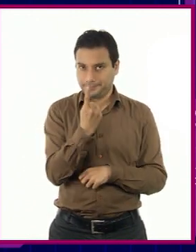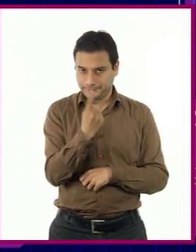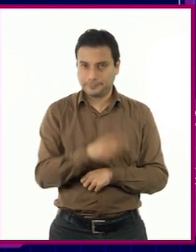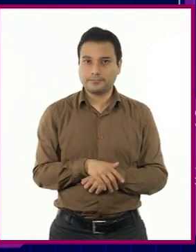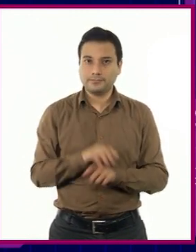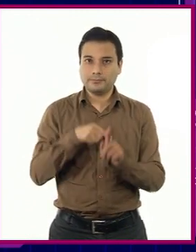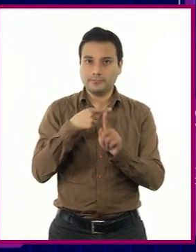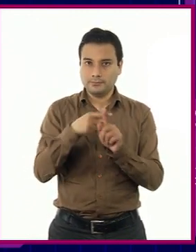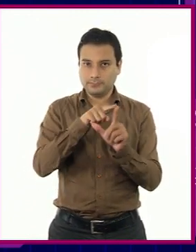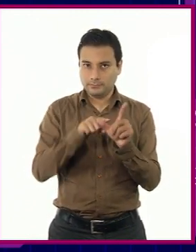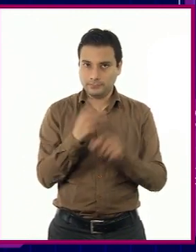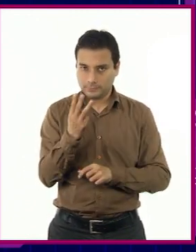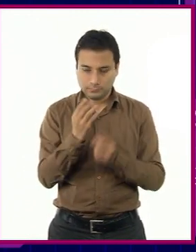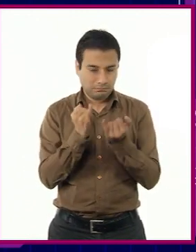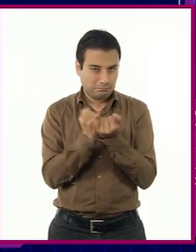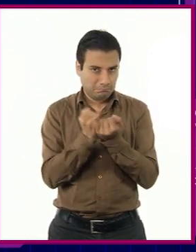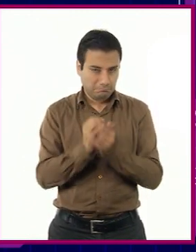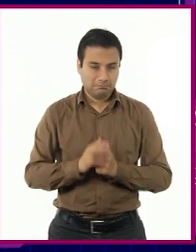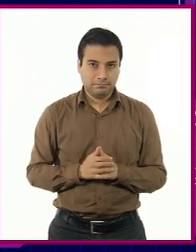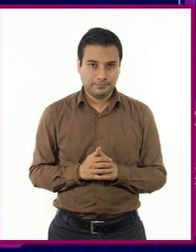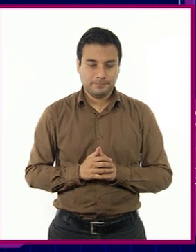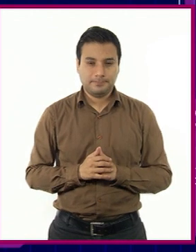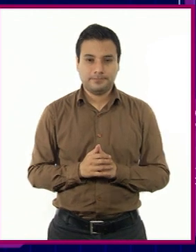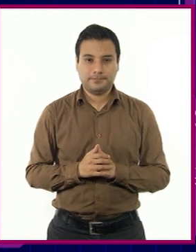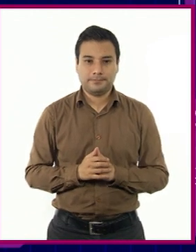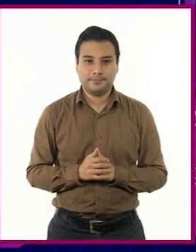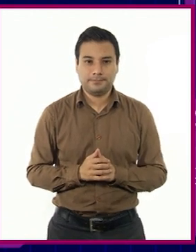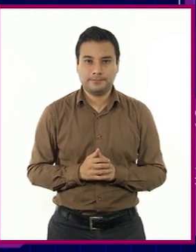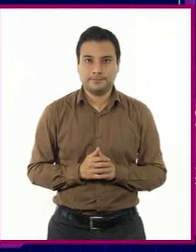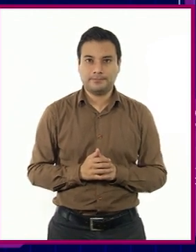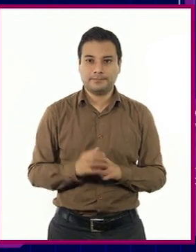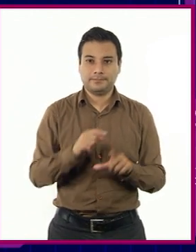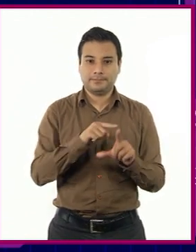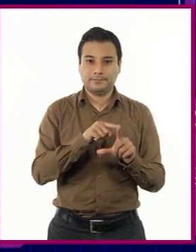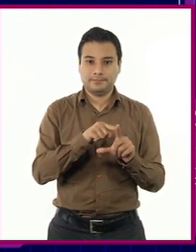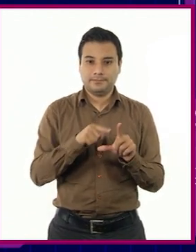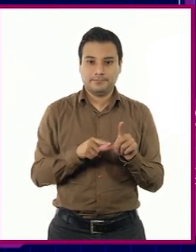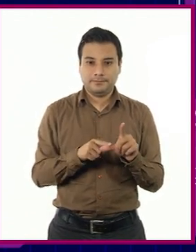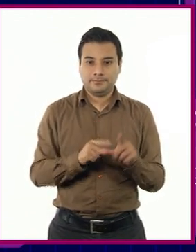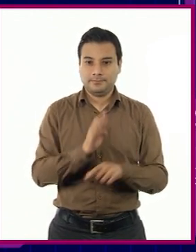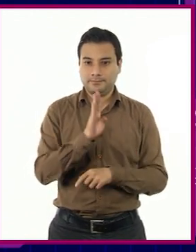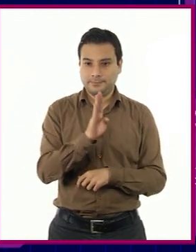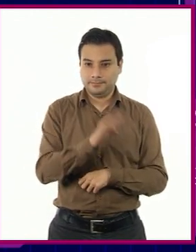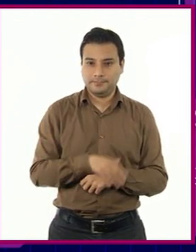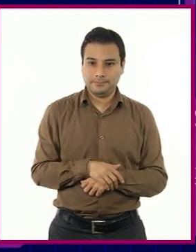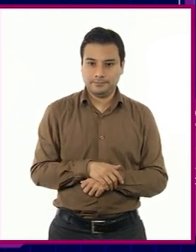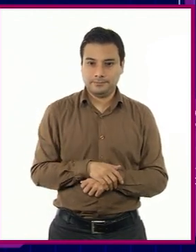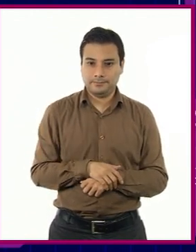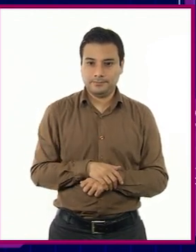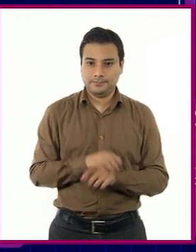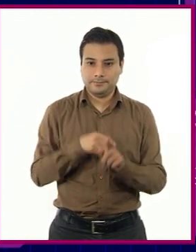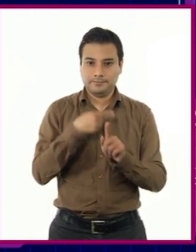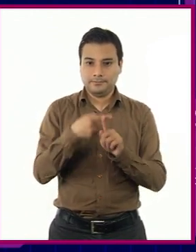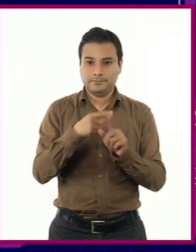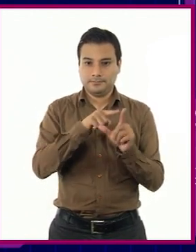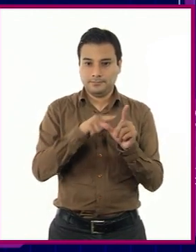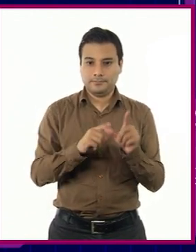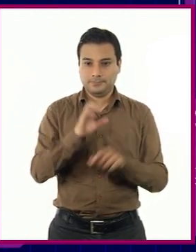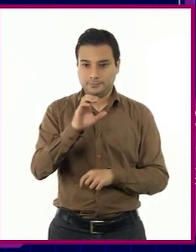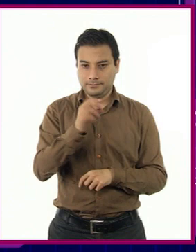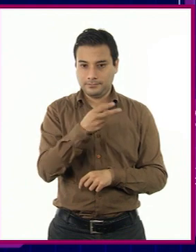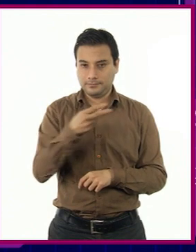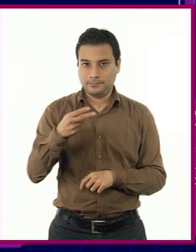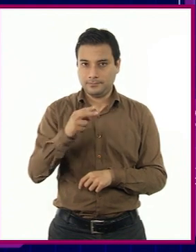ángulo 3. Entonces se tiene que el ángulo B más el ángulo C es igual a 180